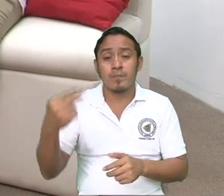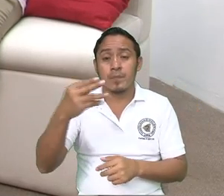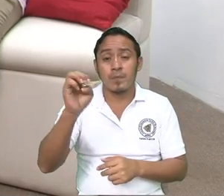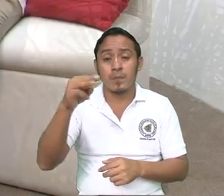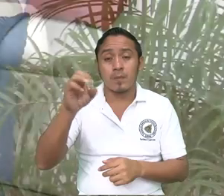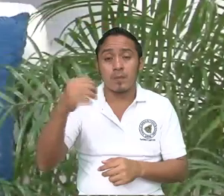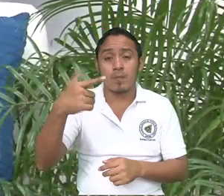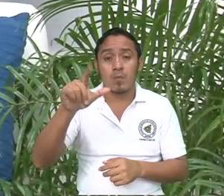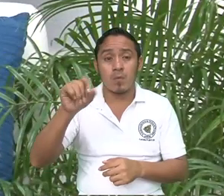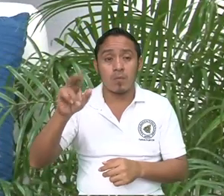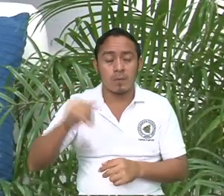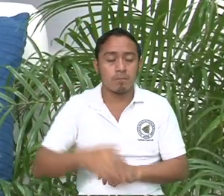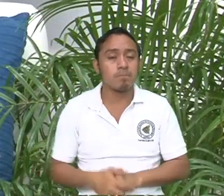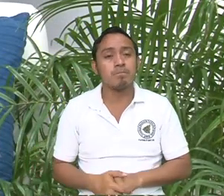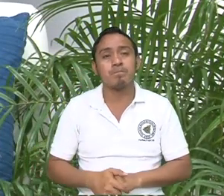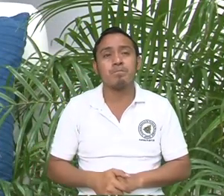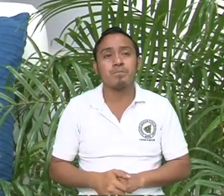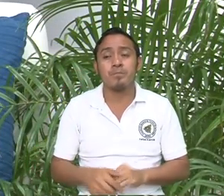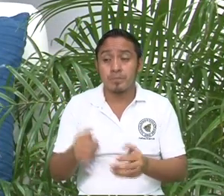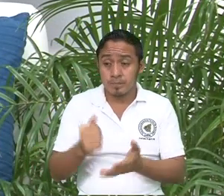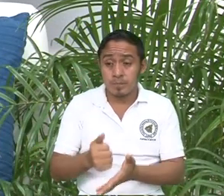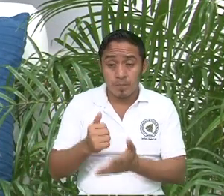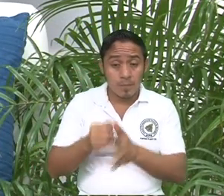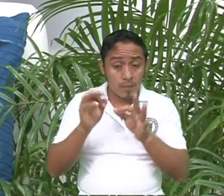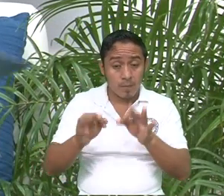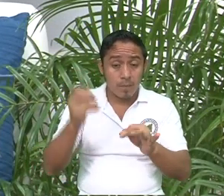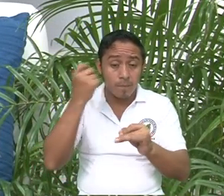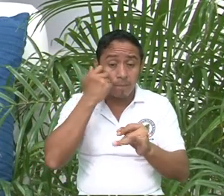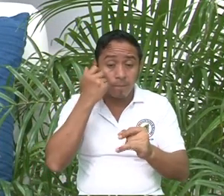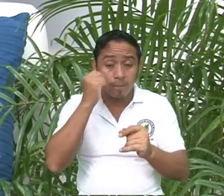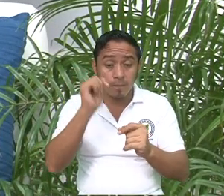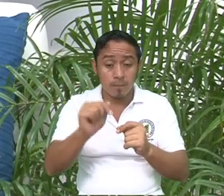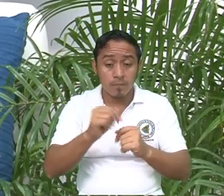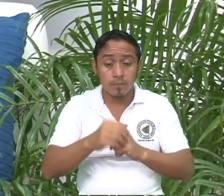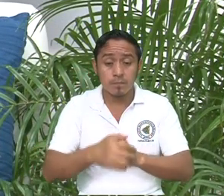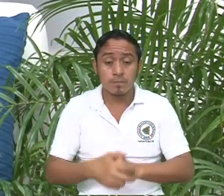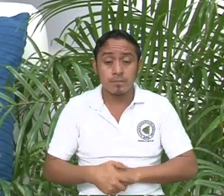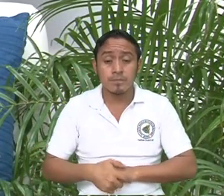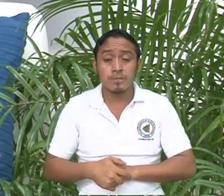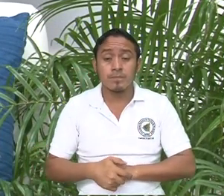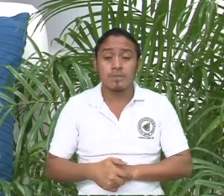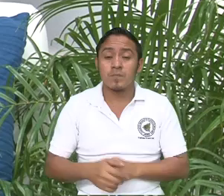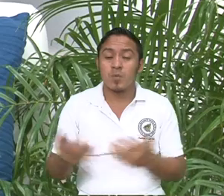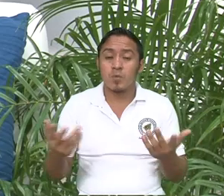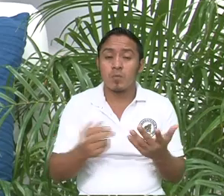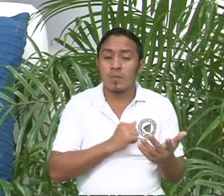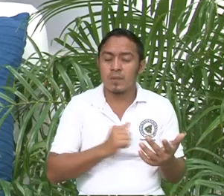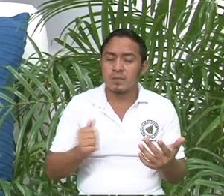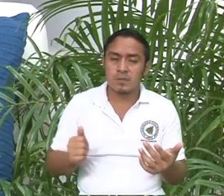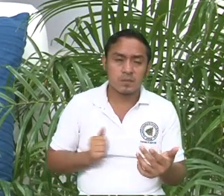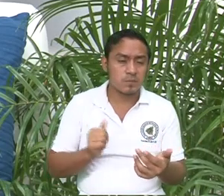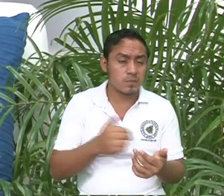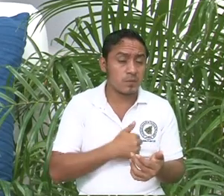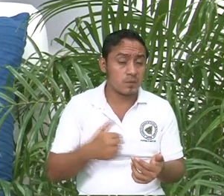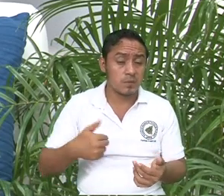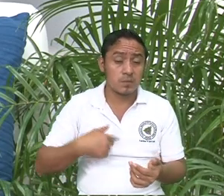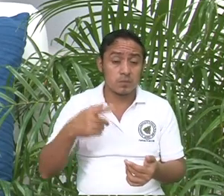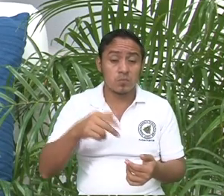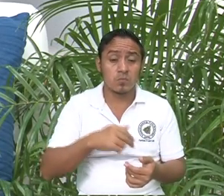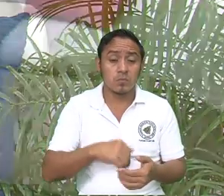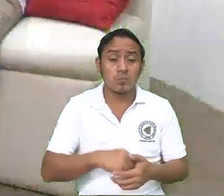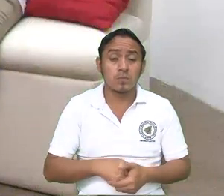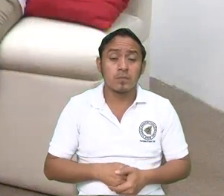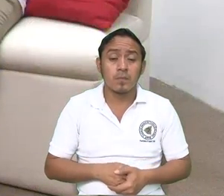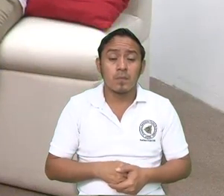para ayudar al doctor a explorar bien la enfermedad o la causa de esta enfermedad qué tipo de examen estudios se deben de realizar